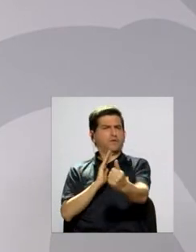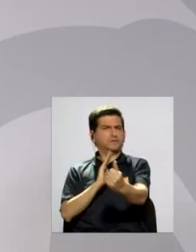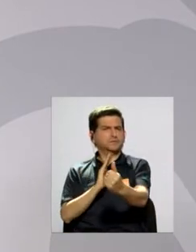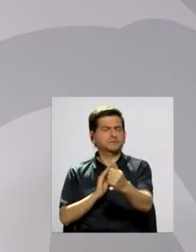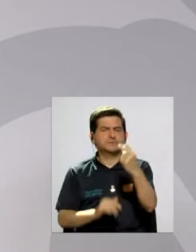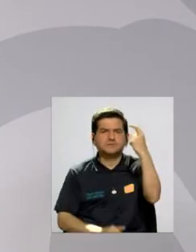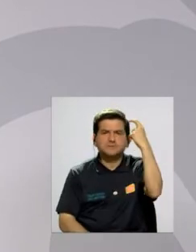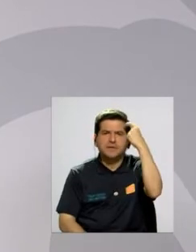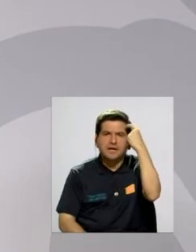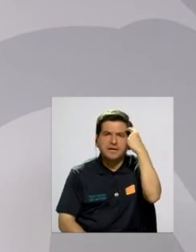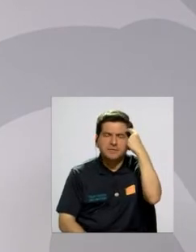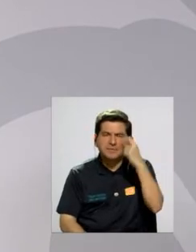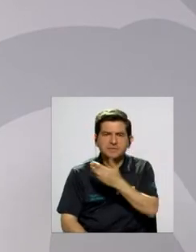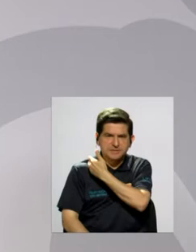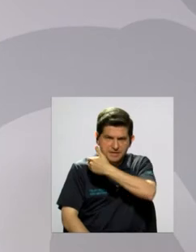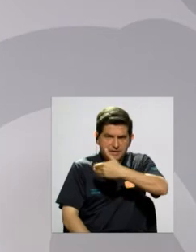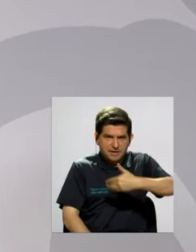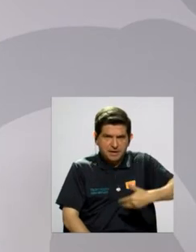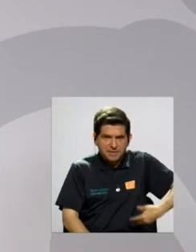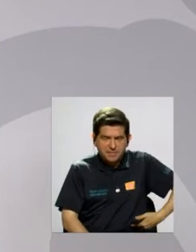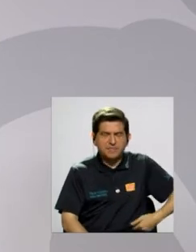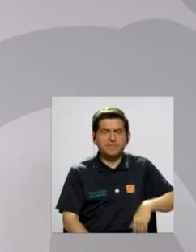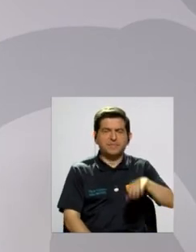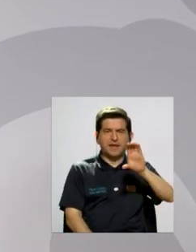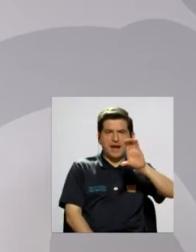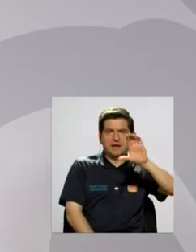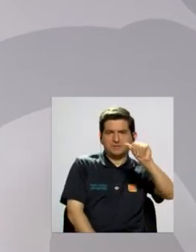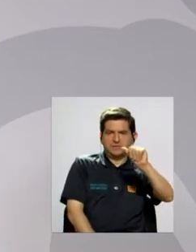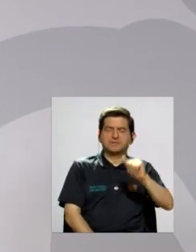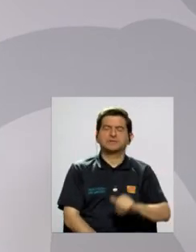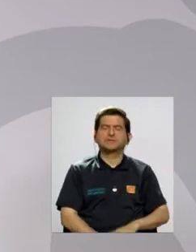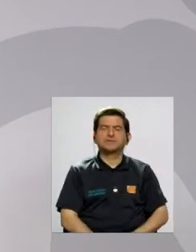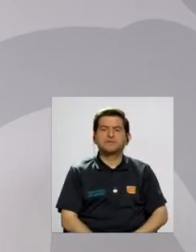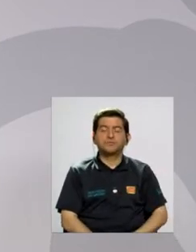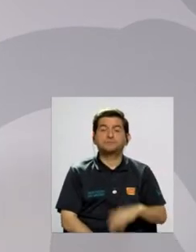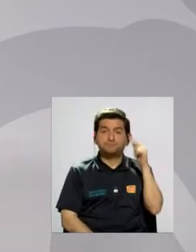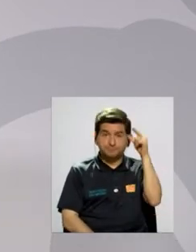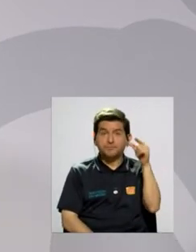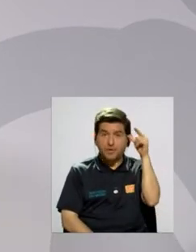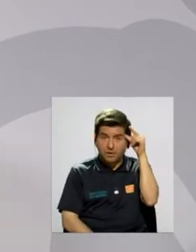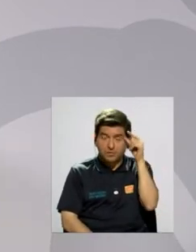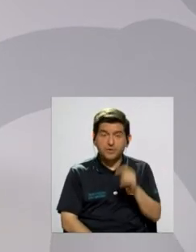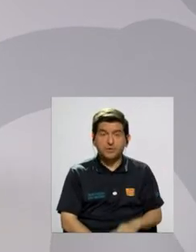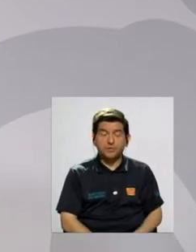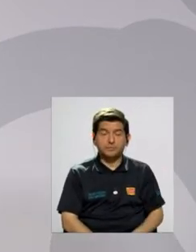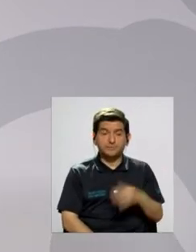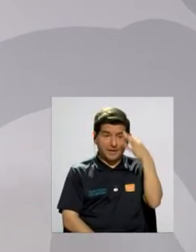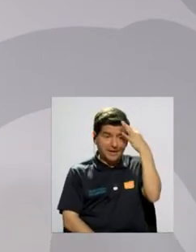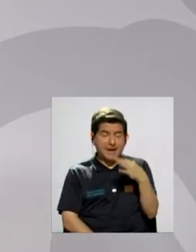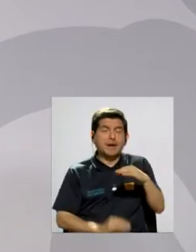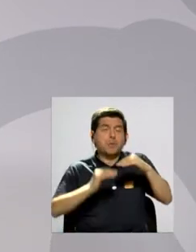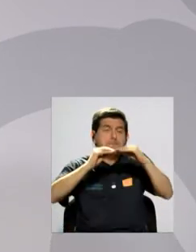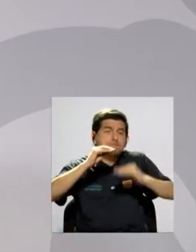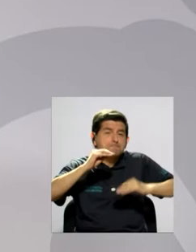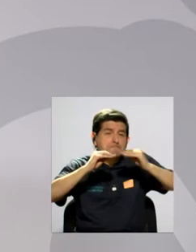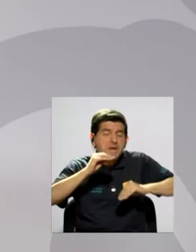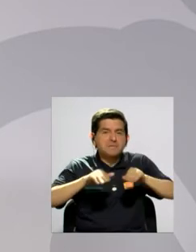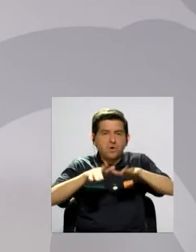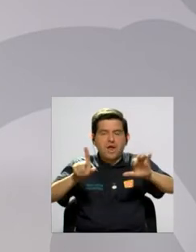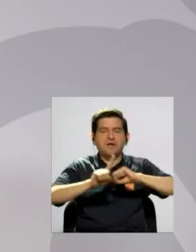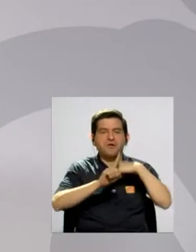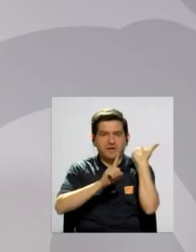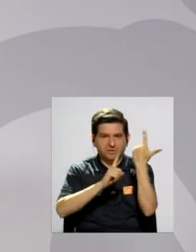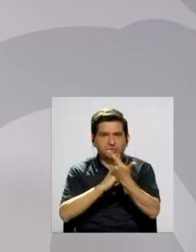ante la presidencia de Carlos Alvarado. Eso sin duda va a ser por lo menos mínimo en redes